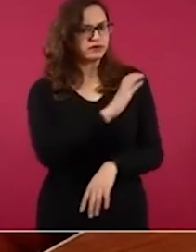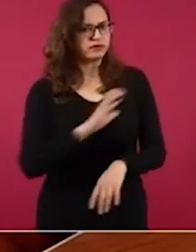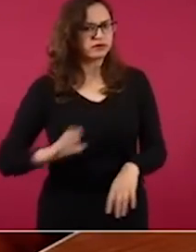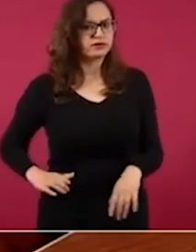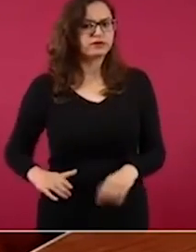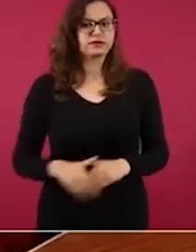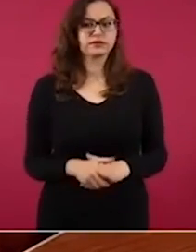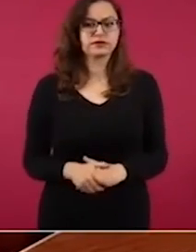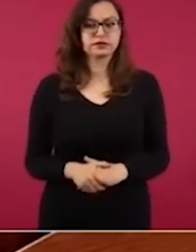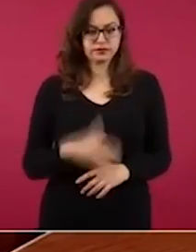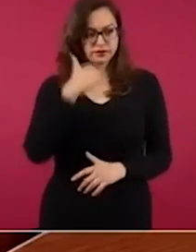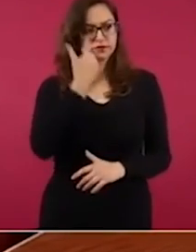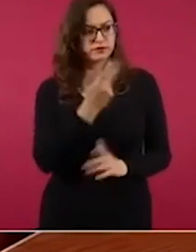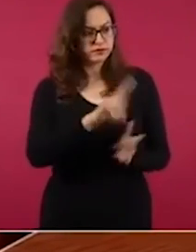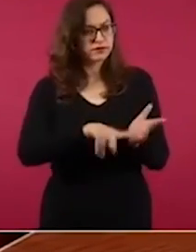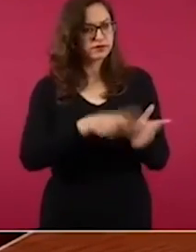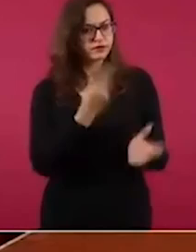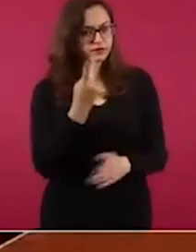¿Quiere?